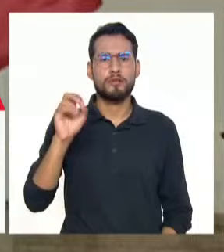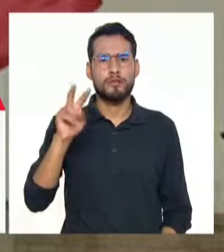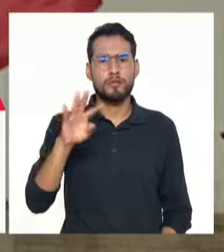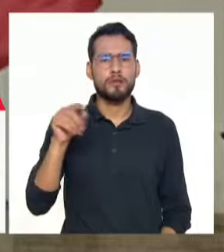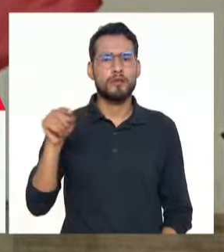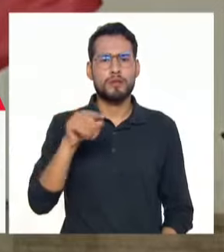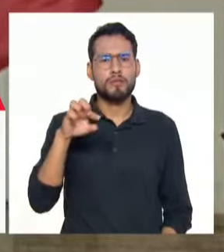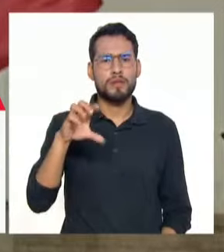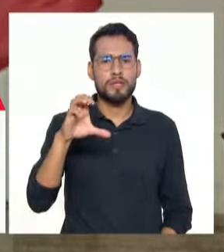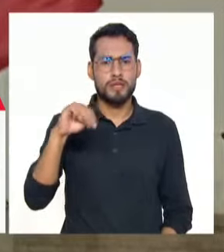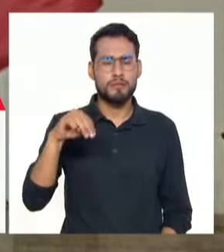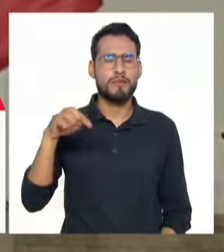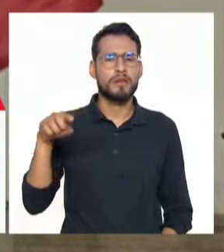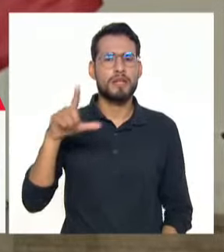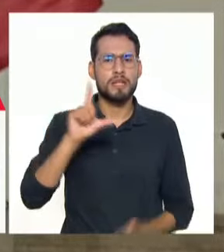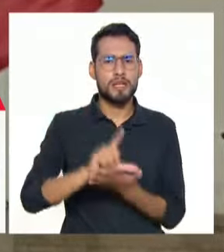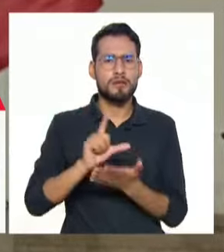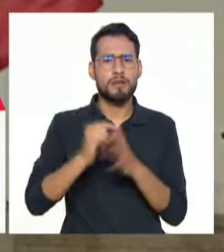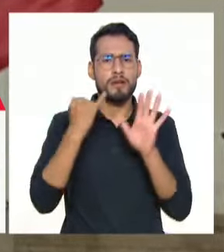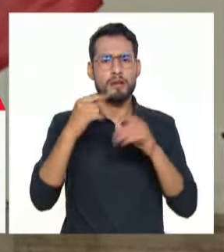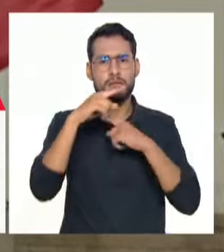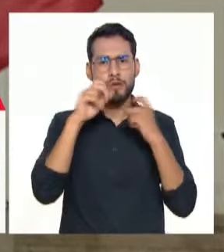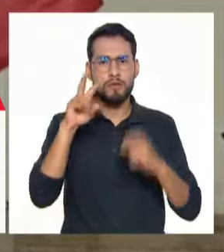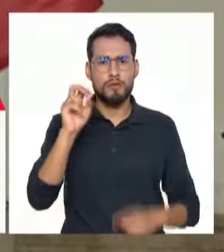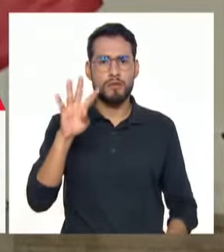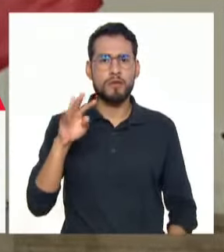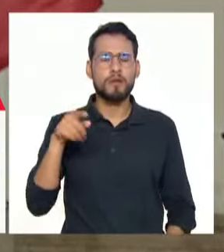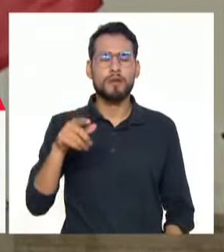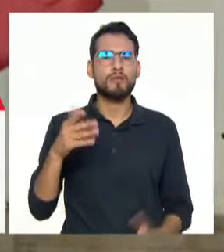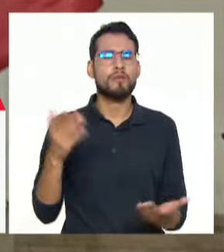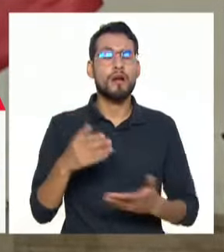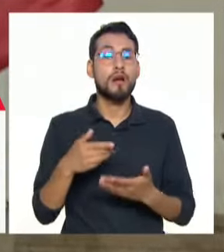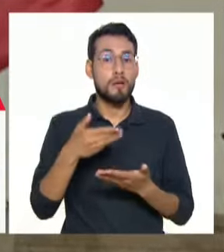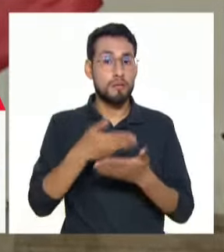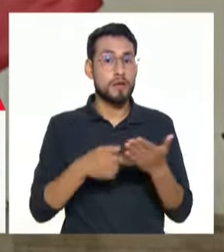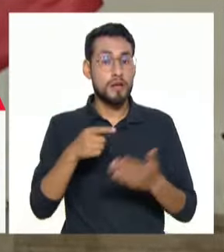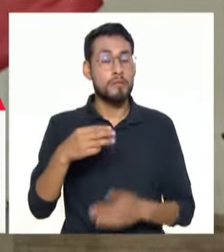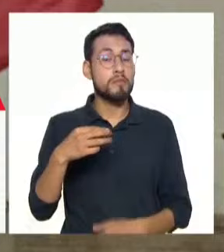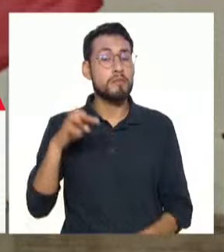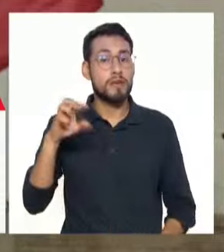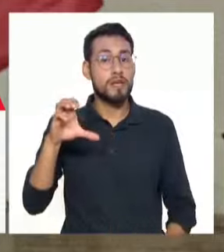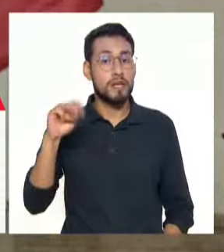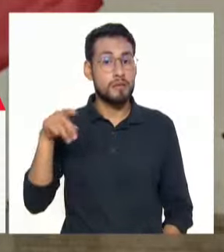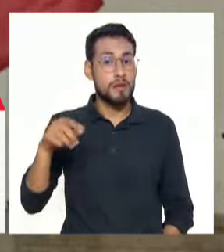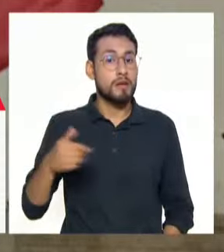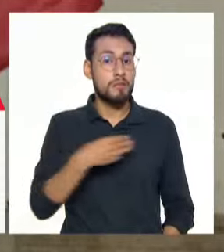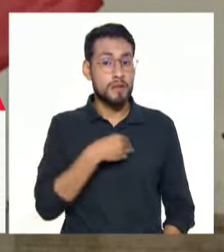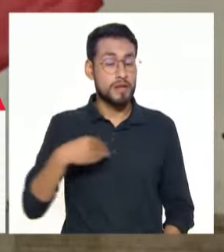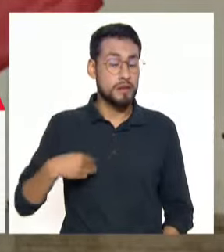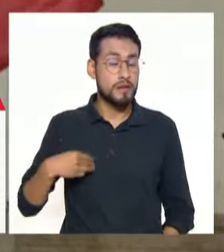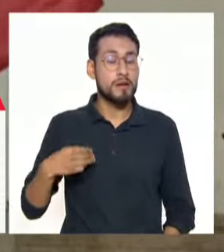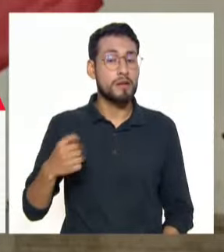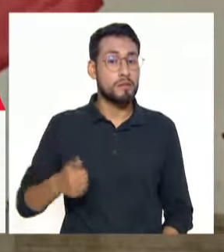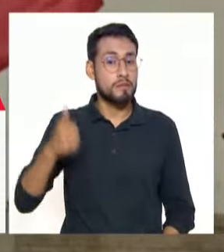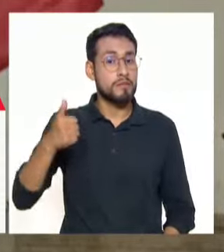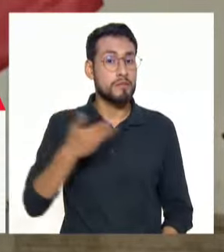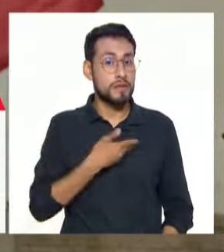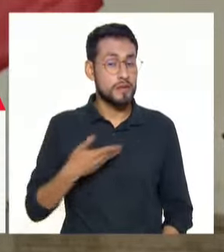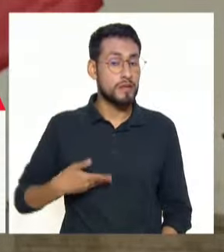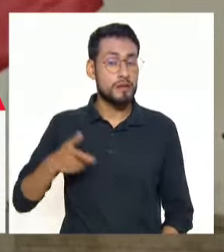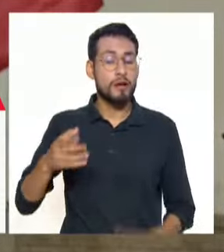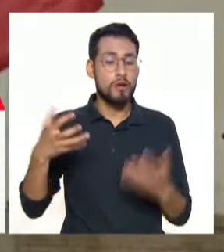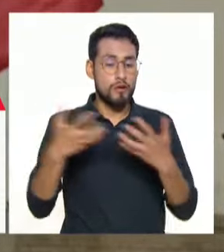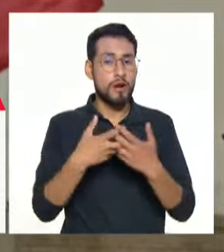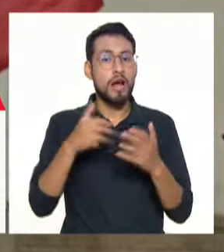063-2024-PCM, Lima, 6 de marzo de 2024, vista la propuesta del señor Presidente del Consejo de Ministros, de conformidad con el